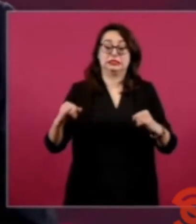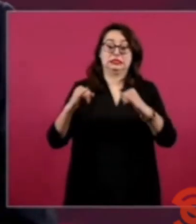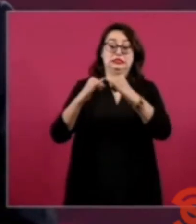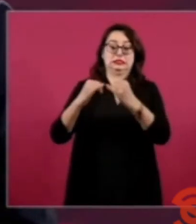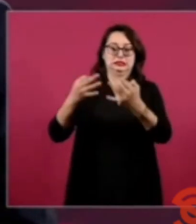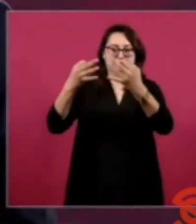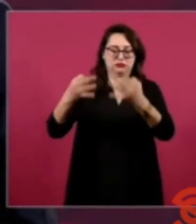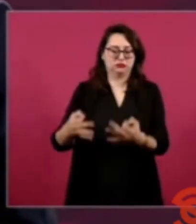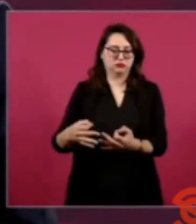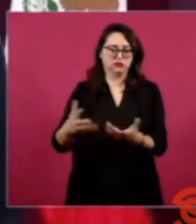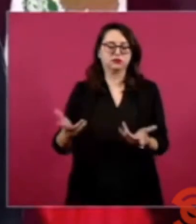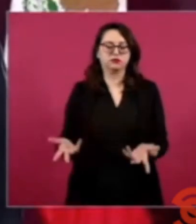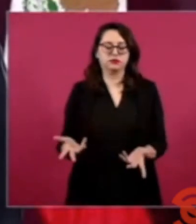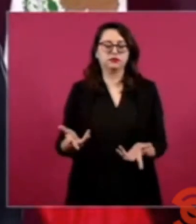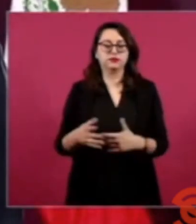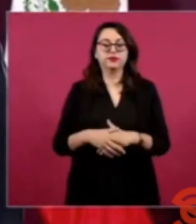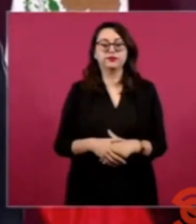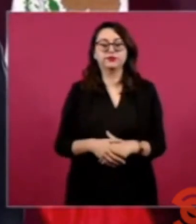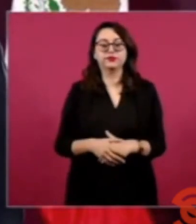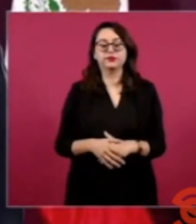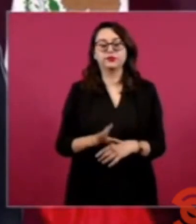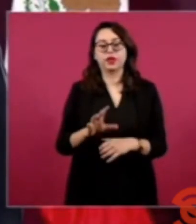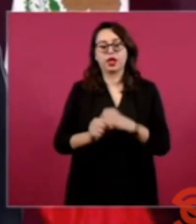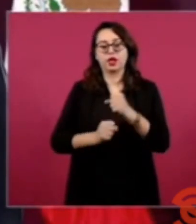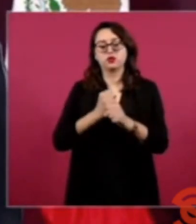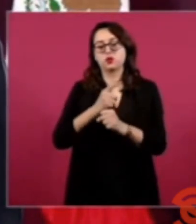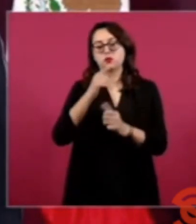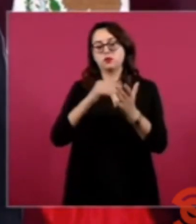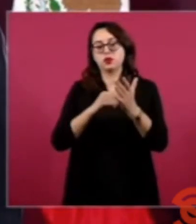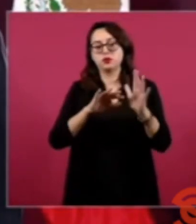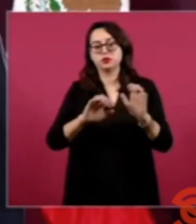PRI, desde el 46